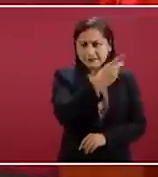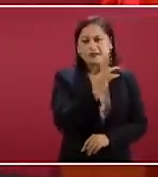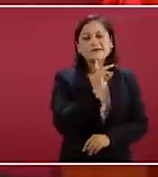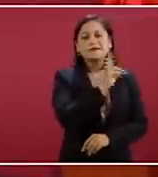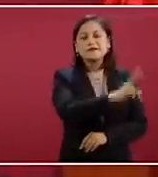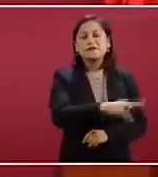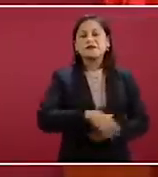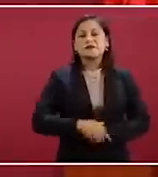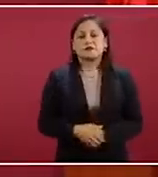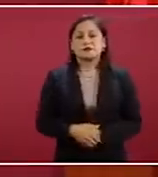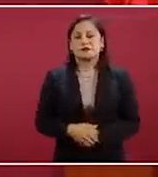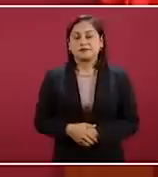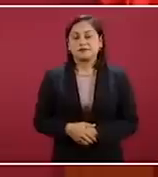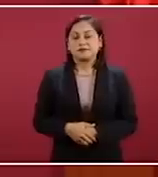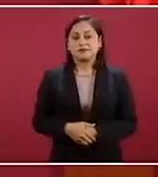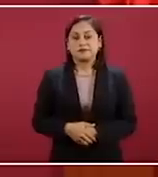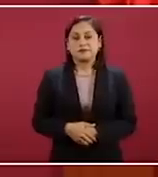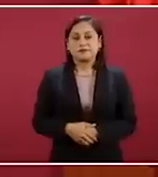El hecho de que